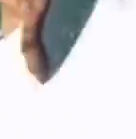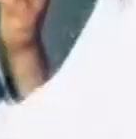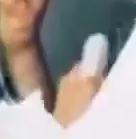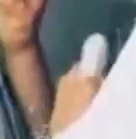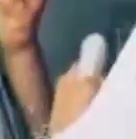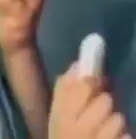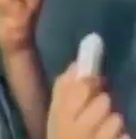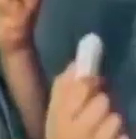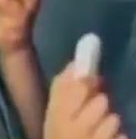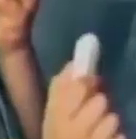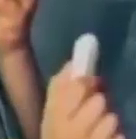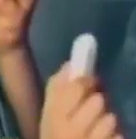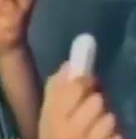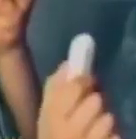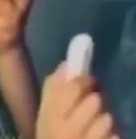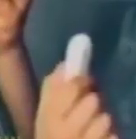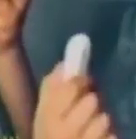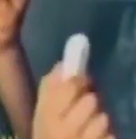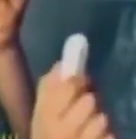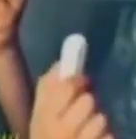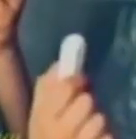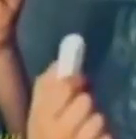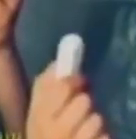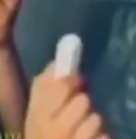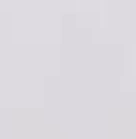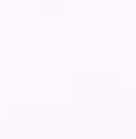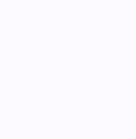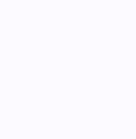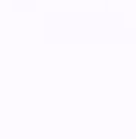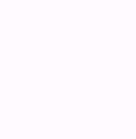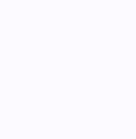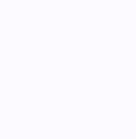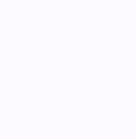A continuación, Matemática Quinto Primaria.